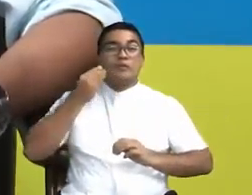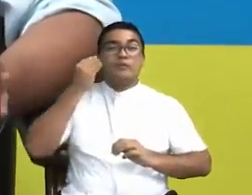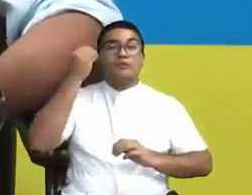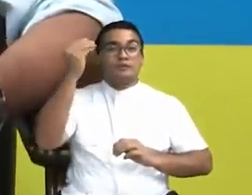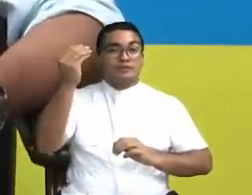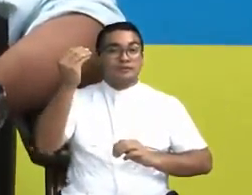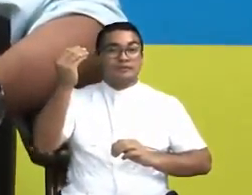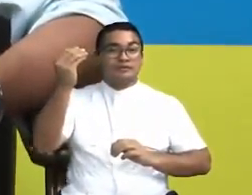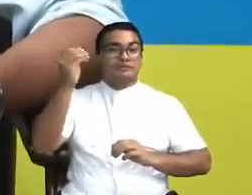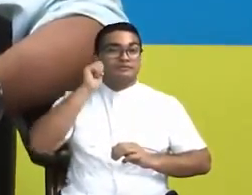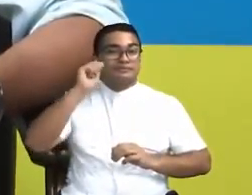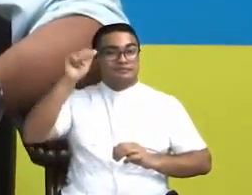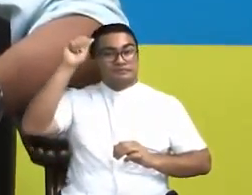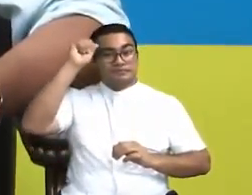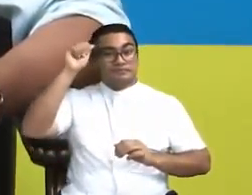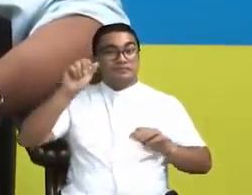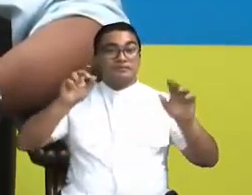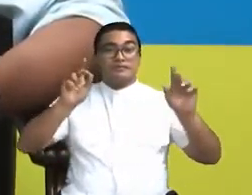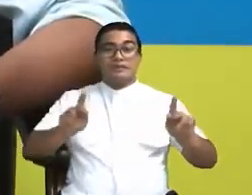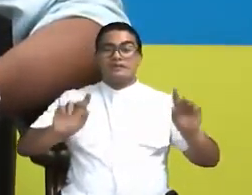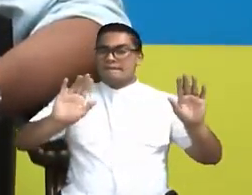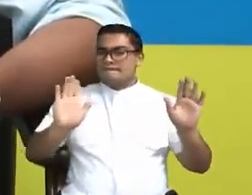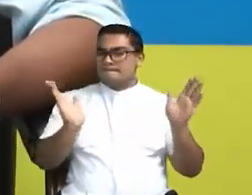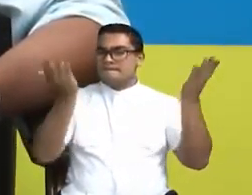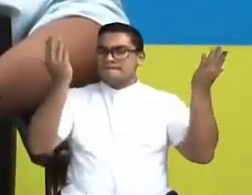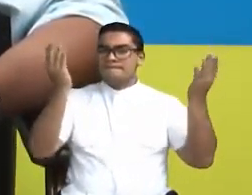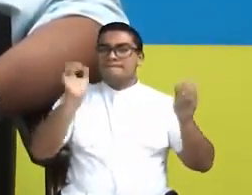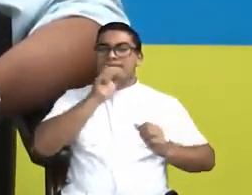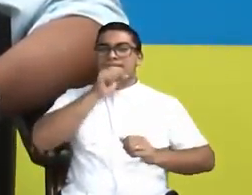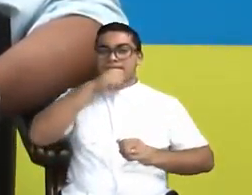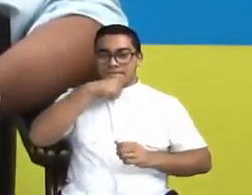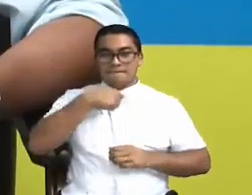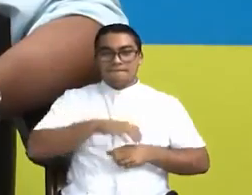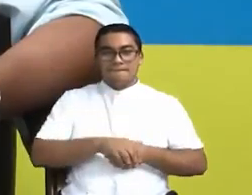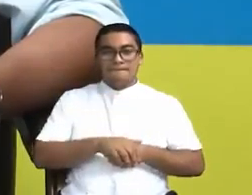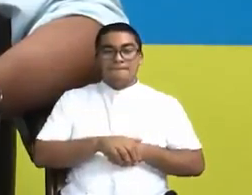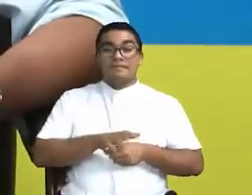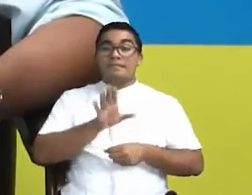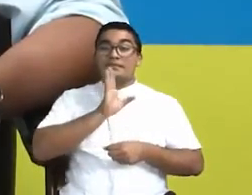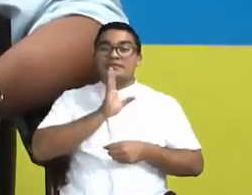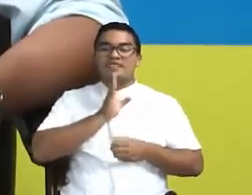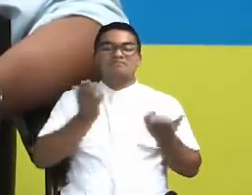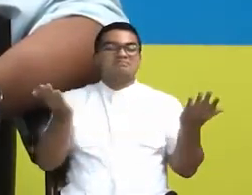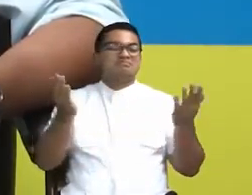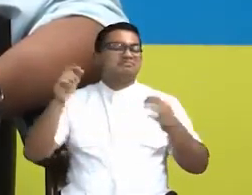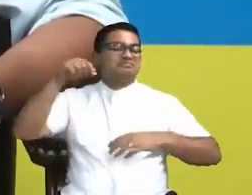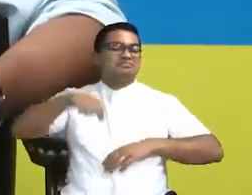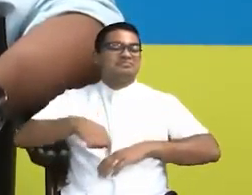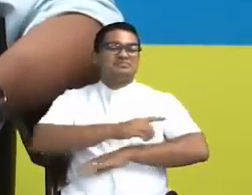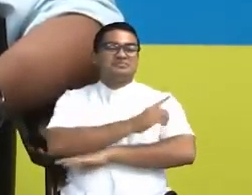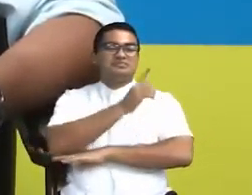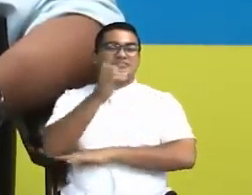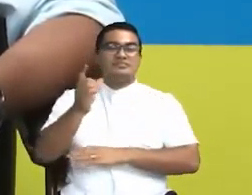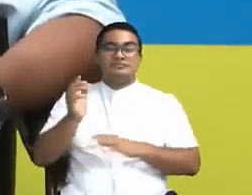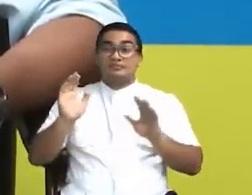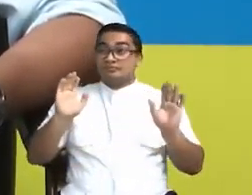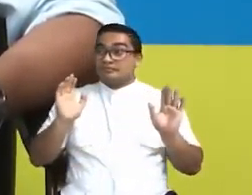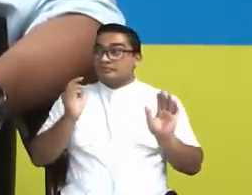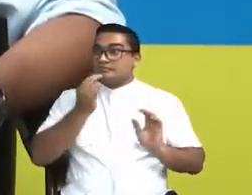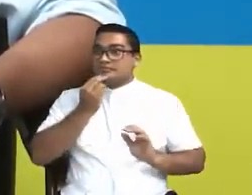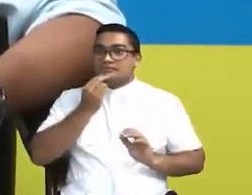jóvenes, a los adultos mayores. El día de hoy vamos a hablar de no sé si